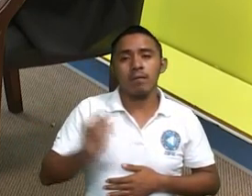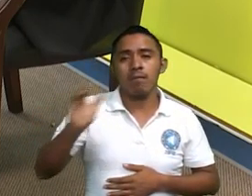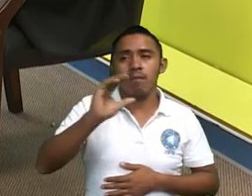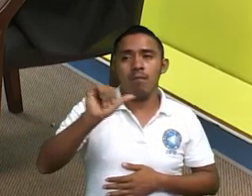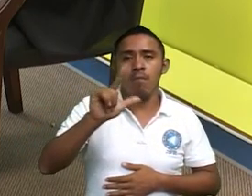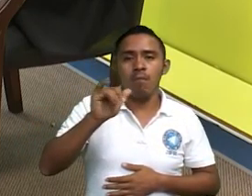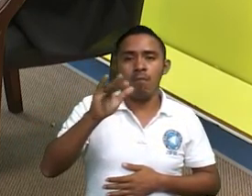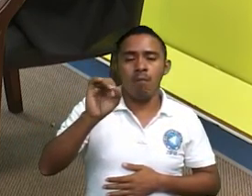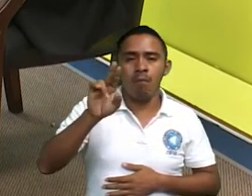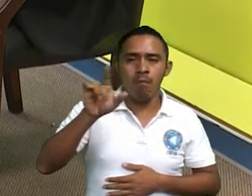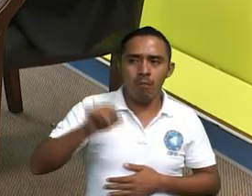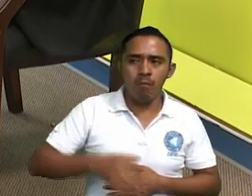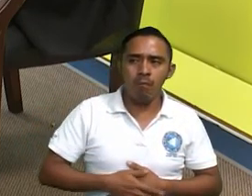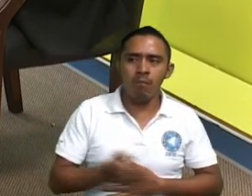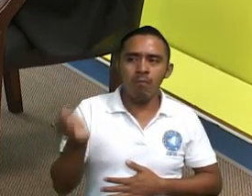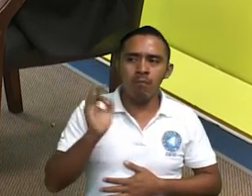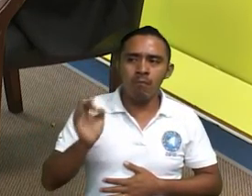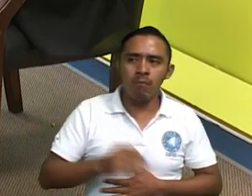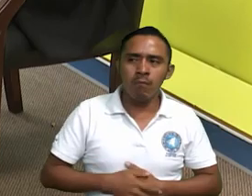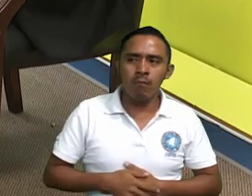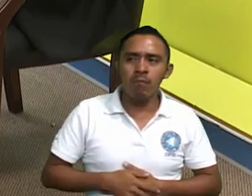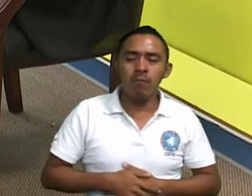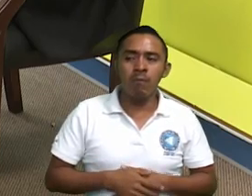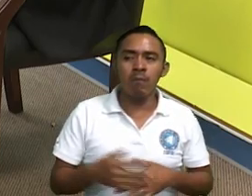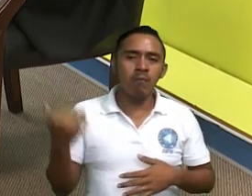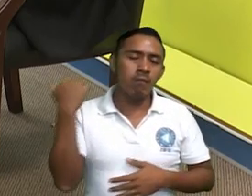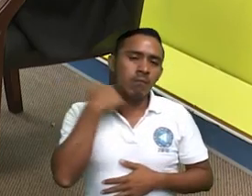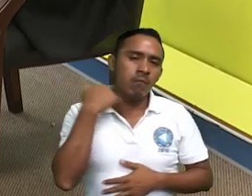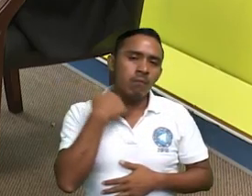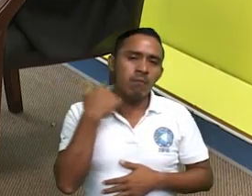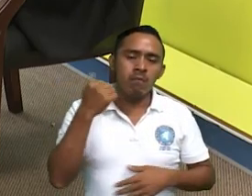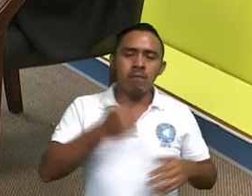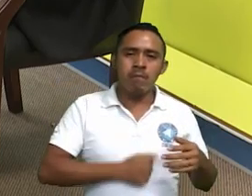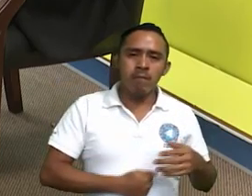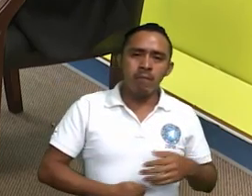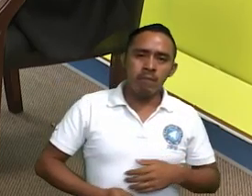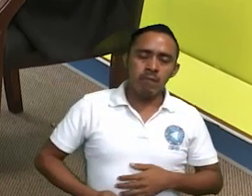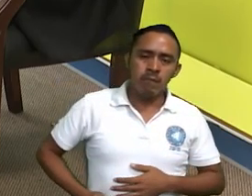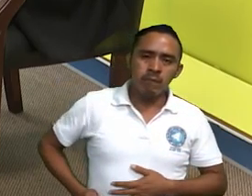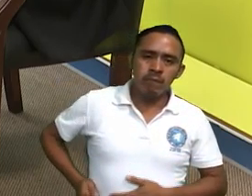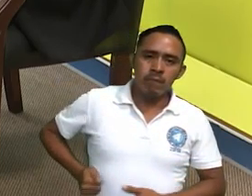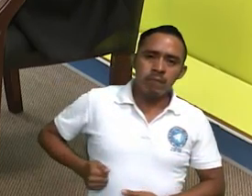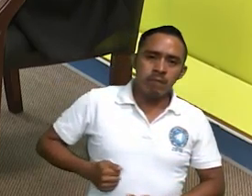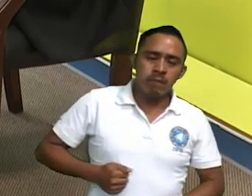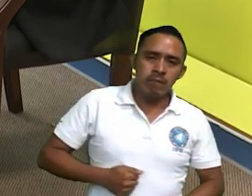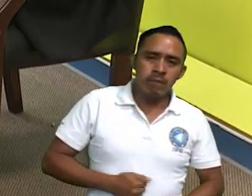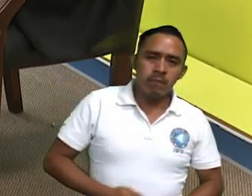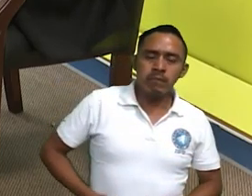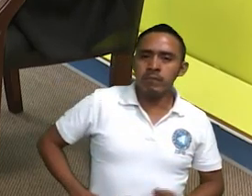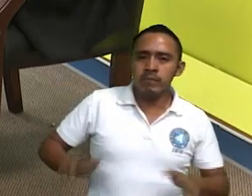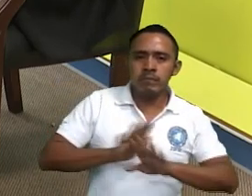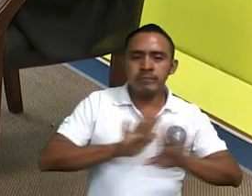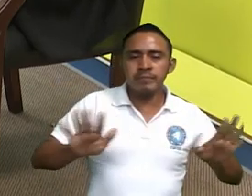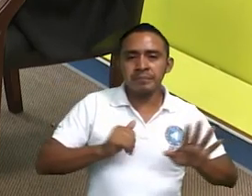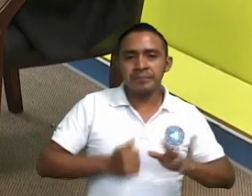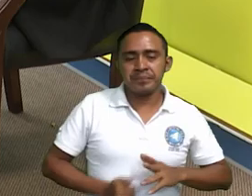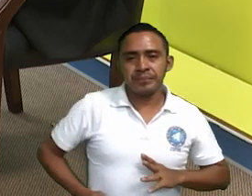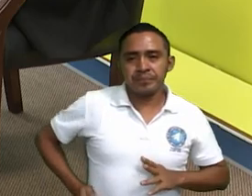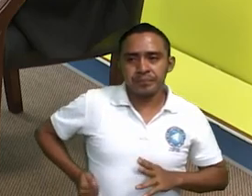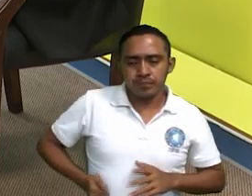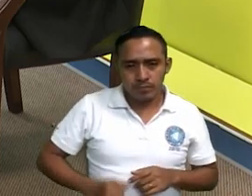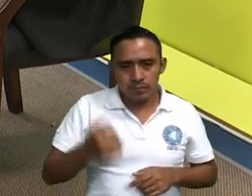piedra en la vesícula? El medio diagnóstico por excelencia sigue siendo el ultrasonido. Ultrasonido, abdominal, correcto. ¿Verdad? Ese nos va a dar la